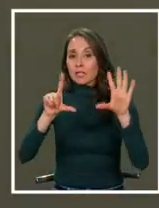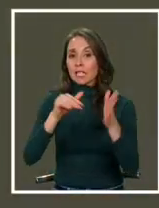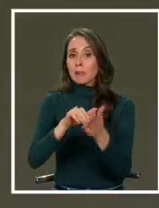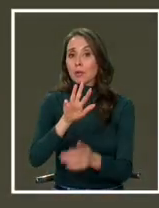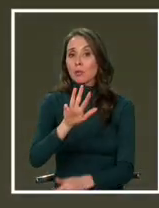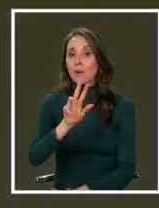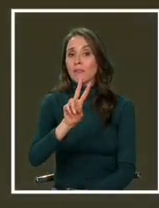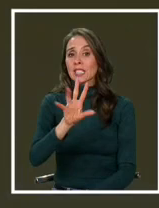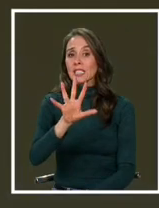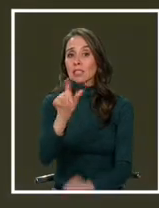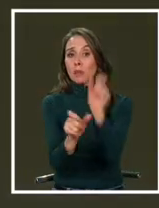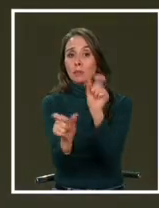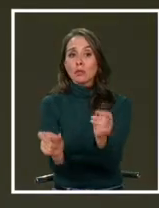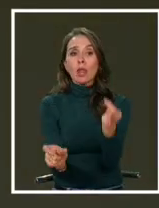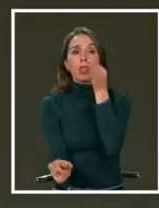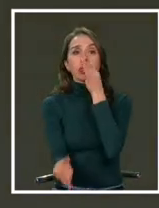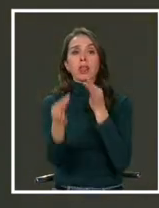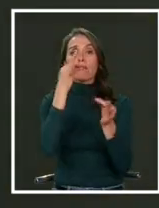7925